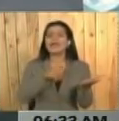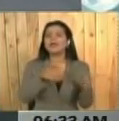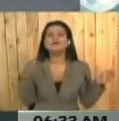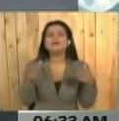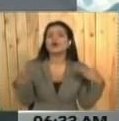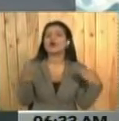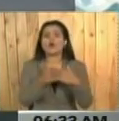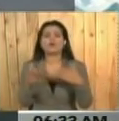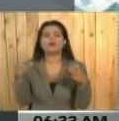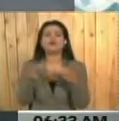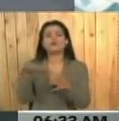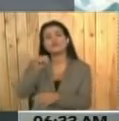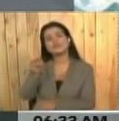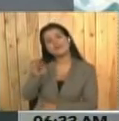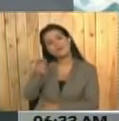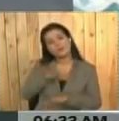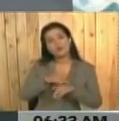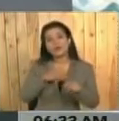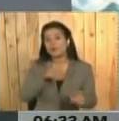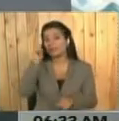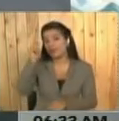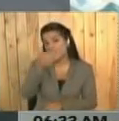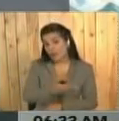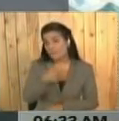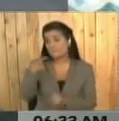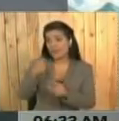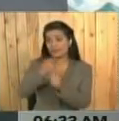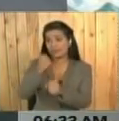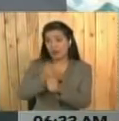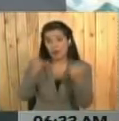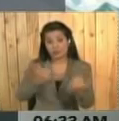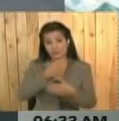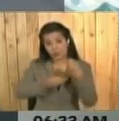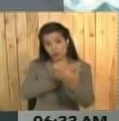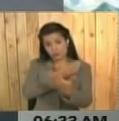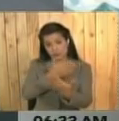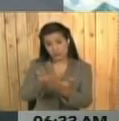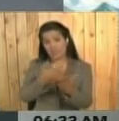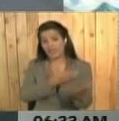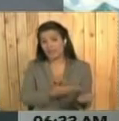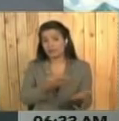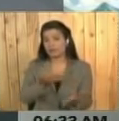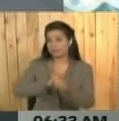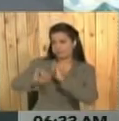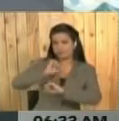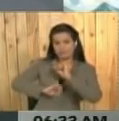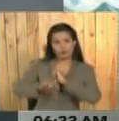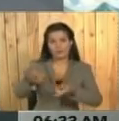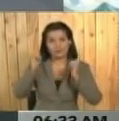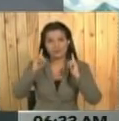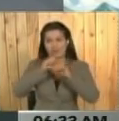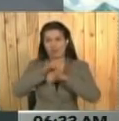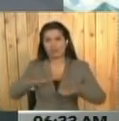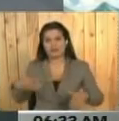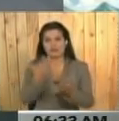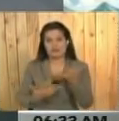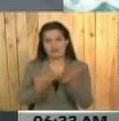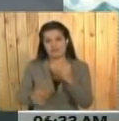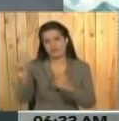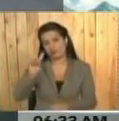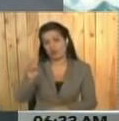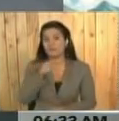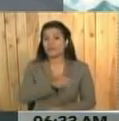porque evidentemente la tarea y el trabajo que ha venido haciéndose desde el cín ha impedido un derramamiento de sangre en Venezuela Y eso es lo que quisiera